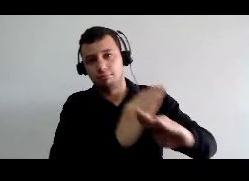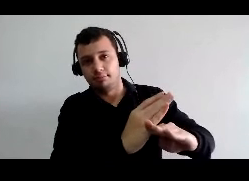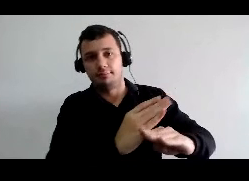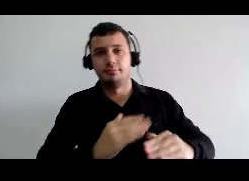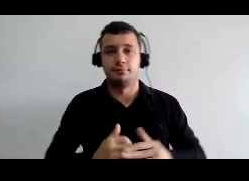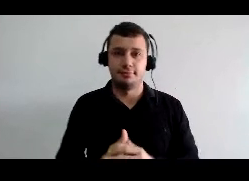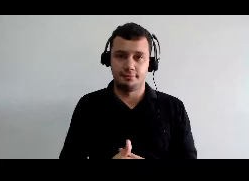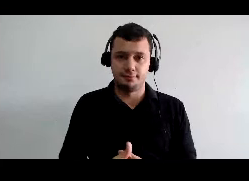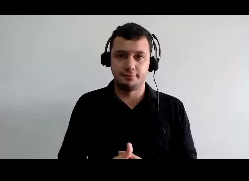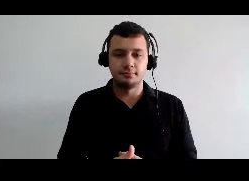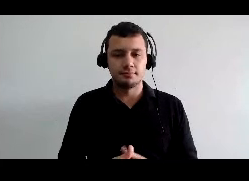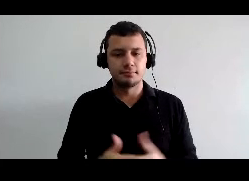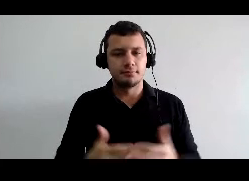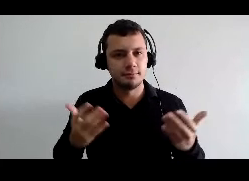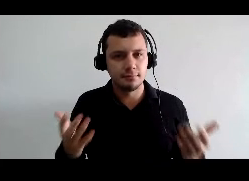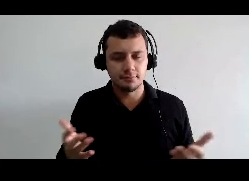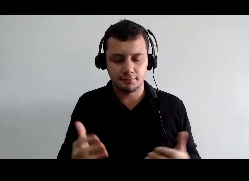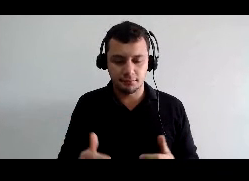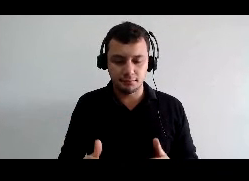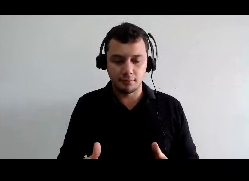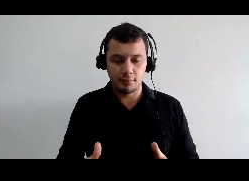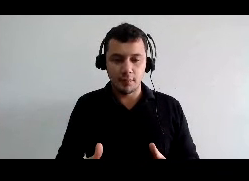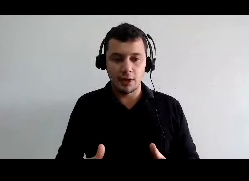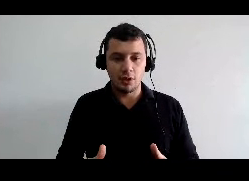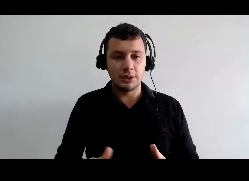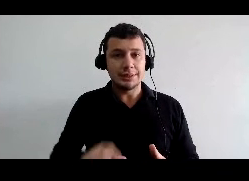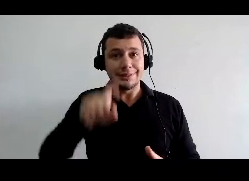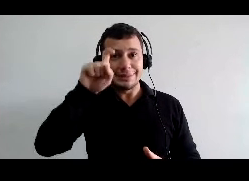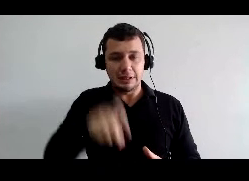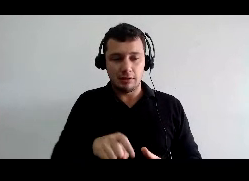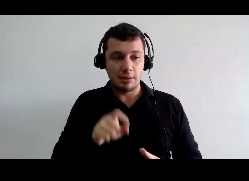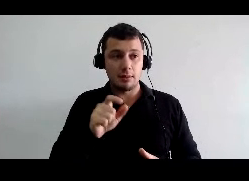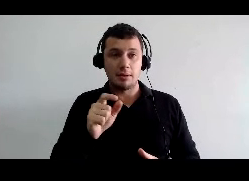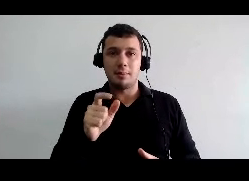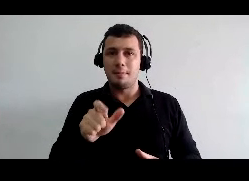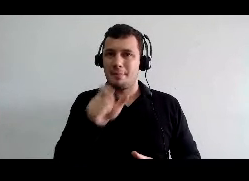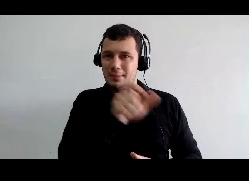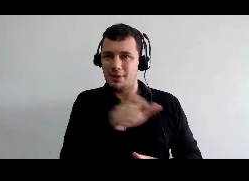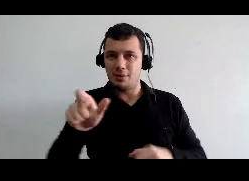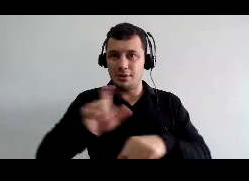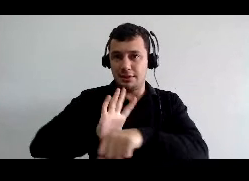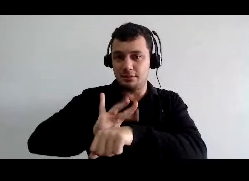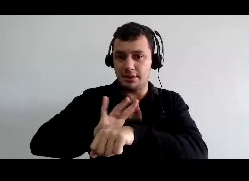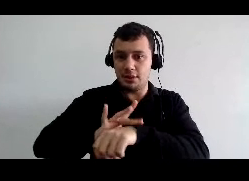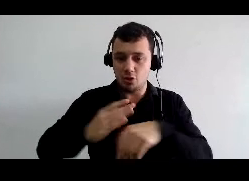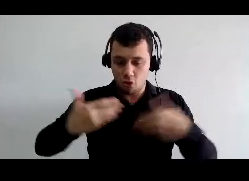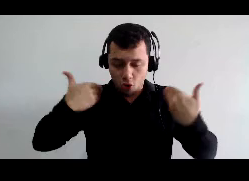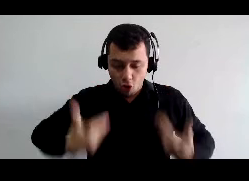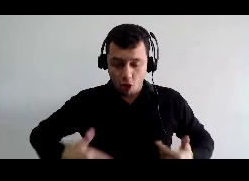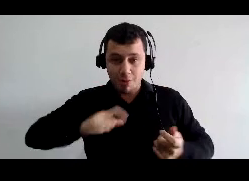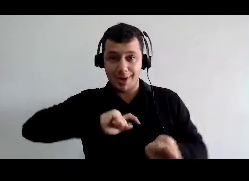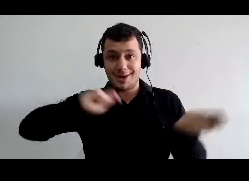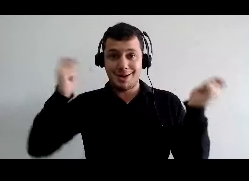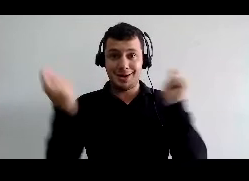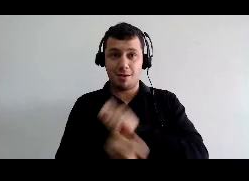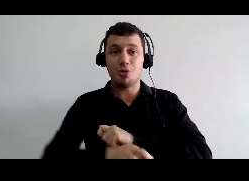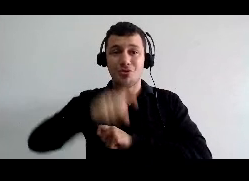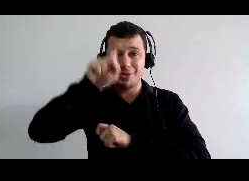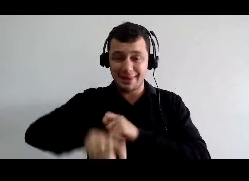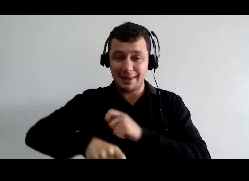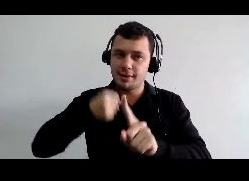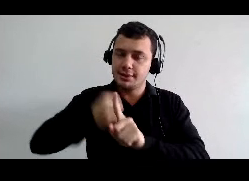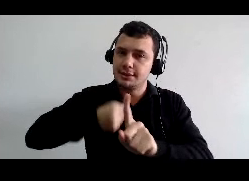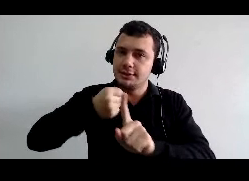si se debe insistir en el cambio de ropas para los médicos al retirarse de la institución. Bueno, miren que es importante, hay